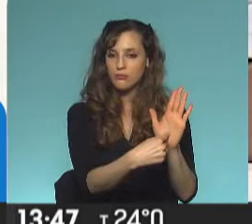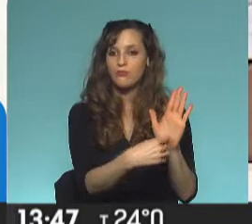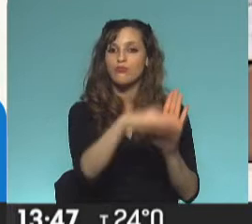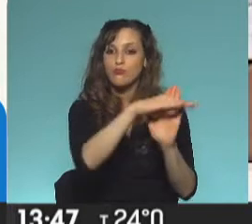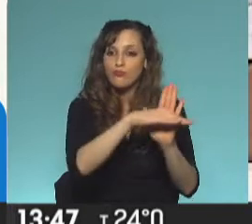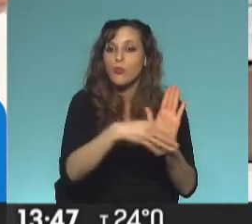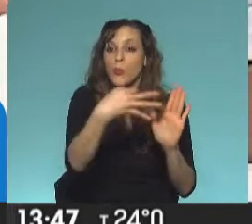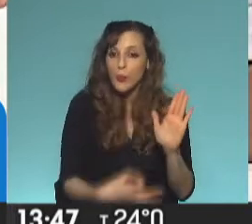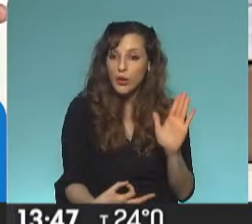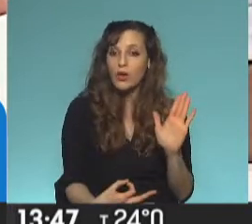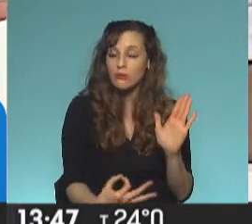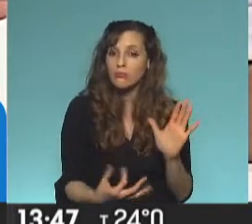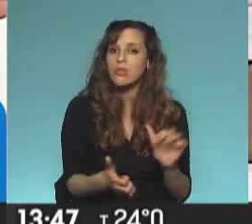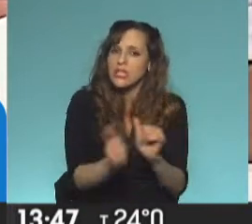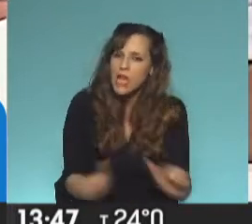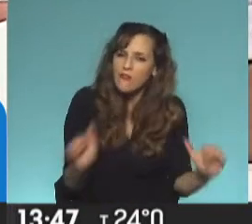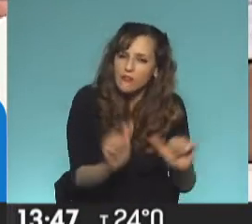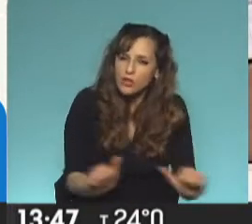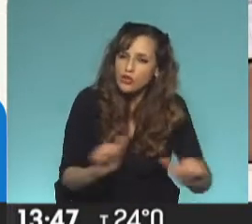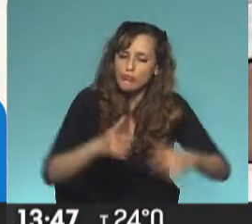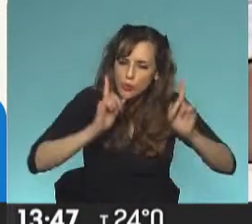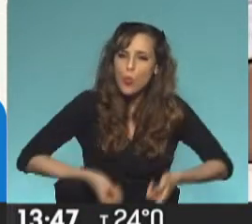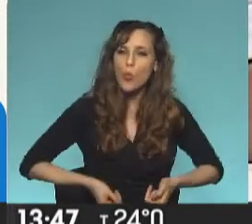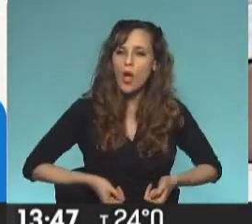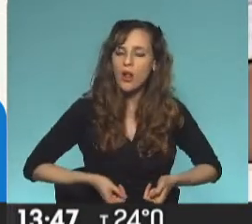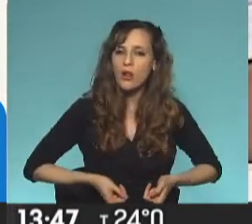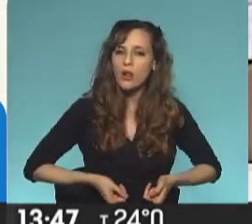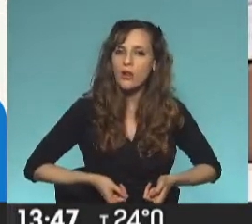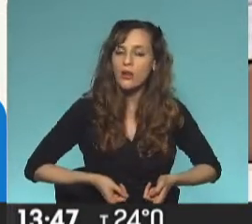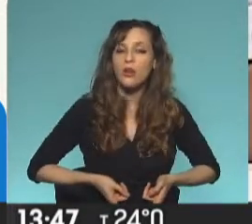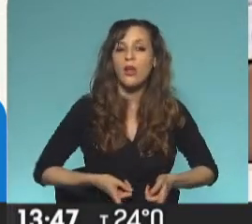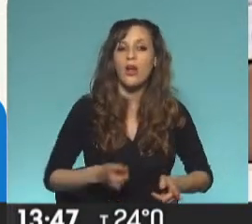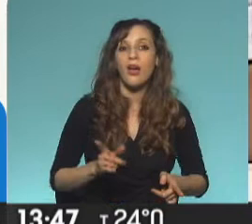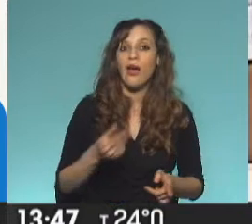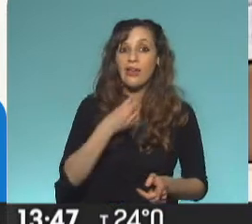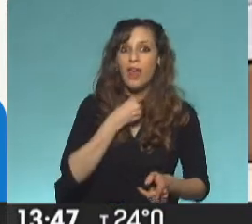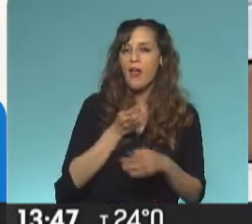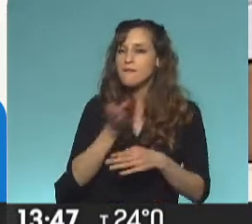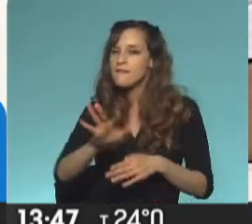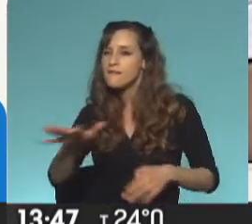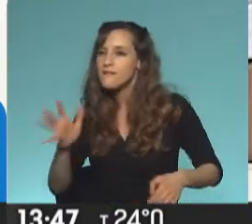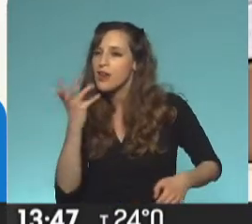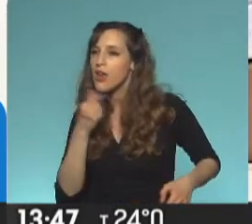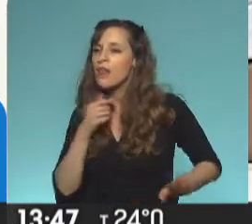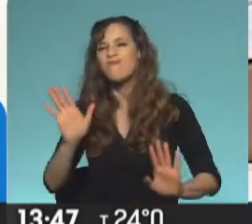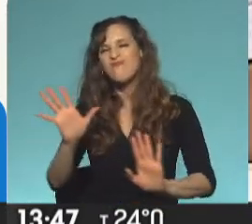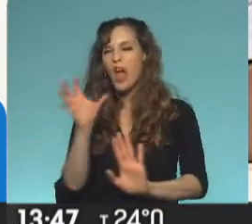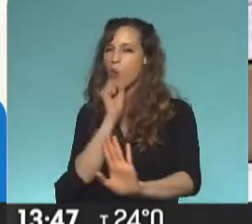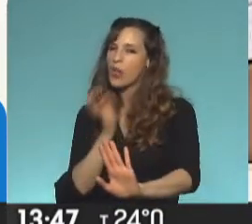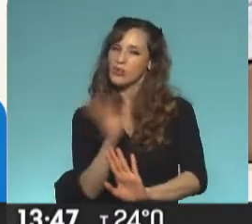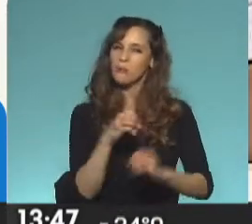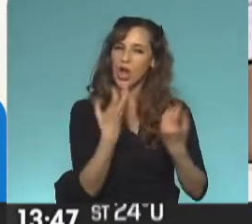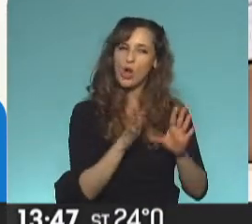de sacrificada no hace lo que más le gusta hacer muchas veces pero hace lo que se puede hacer en medio